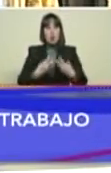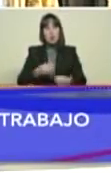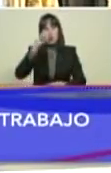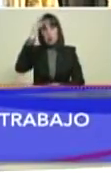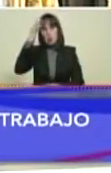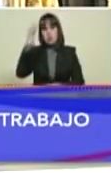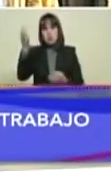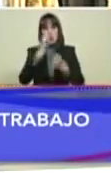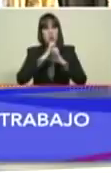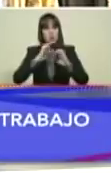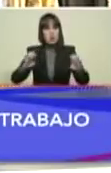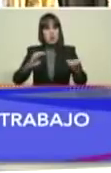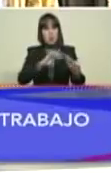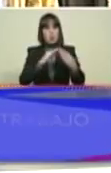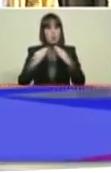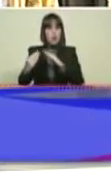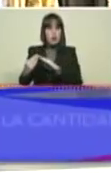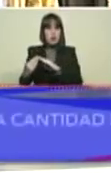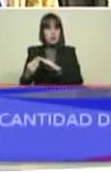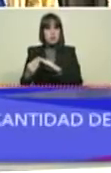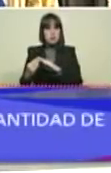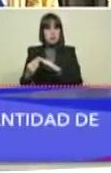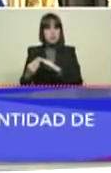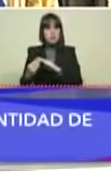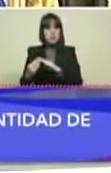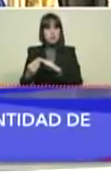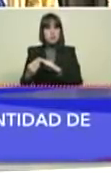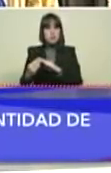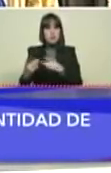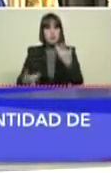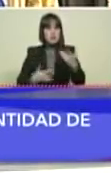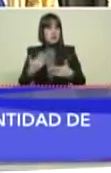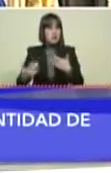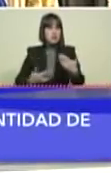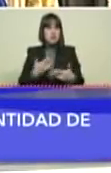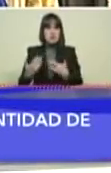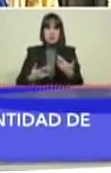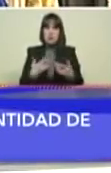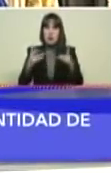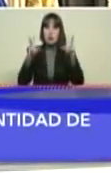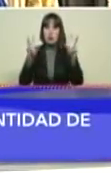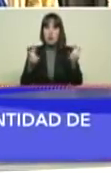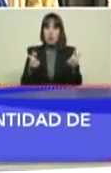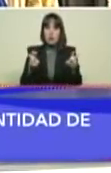educativos comunales van a activarse como